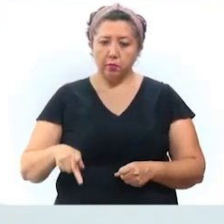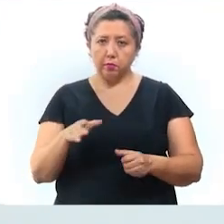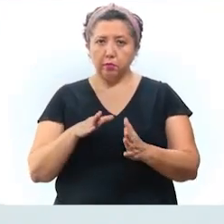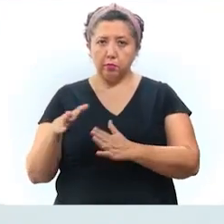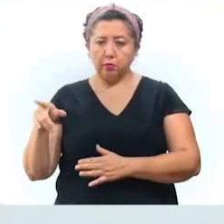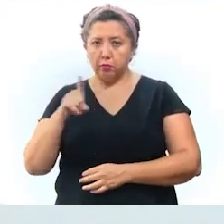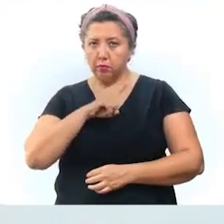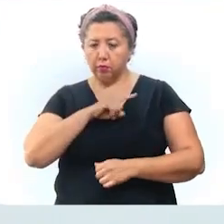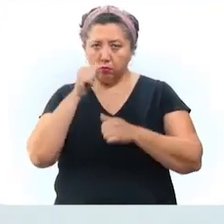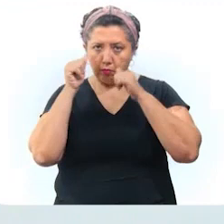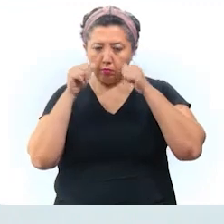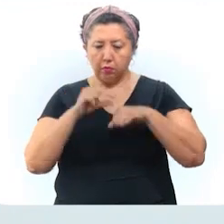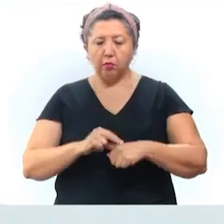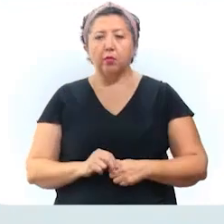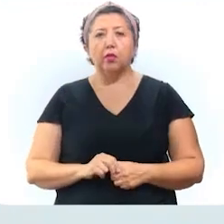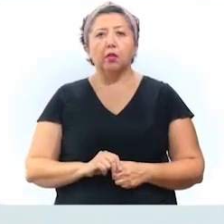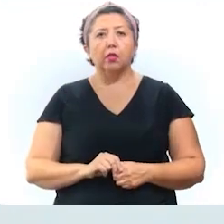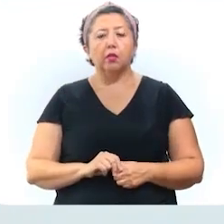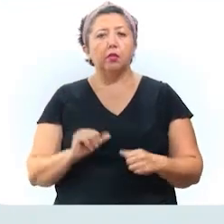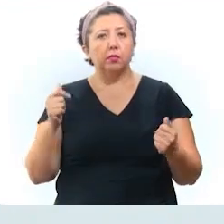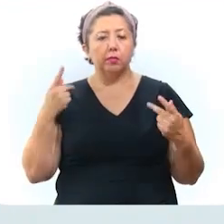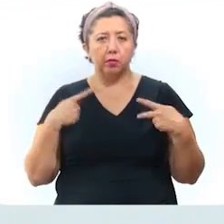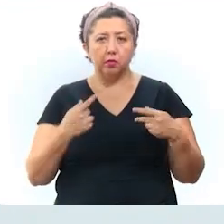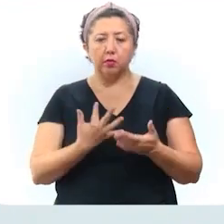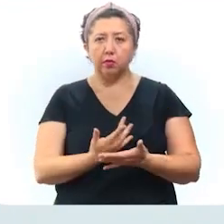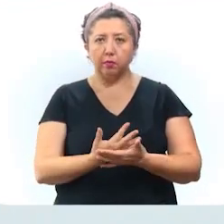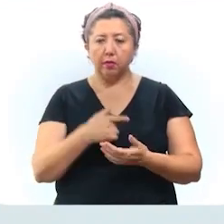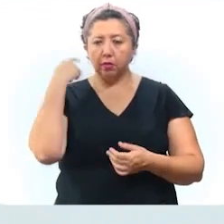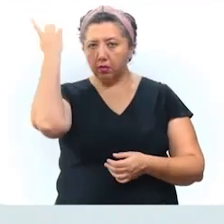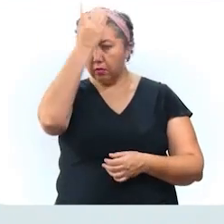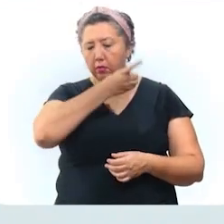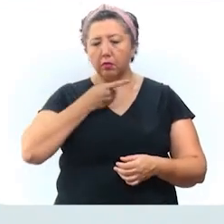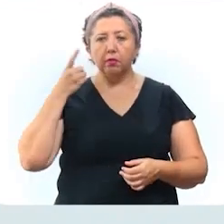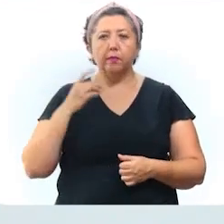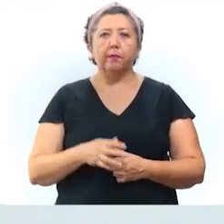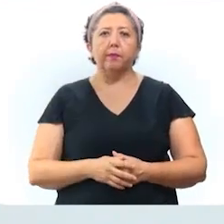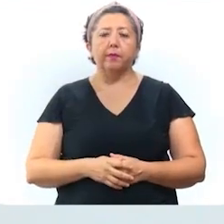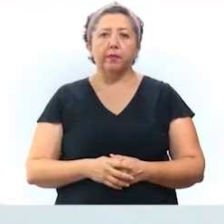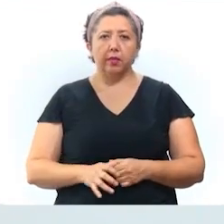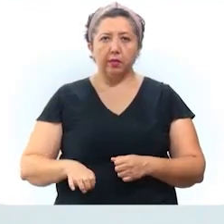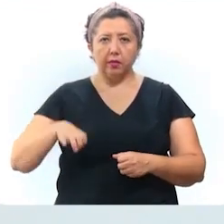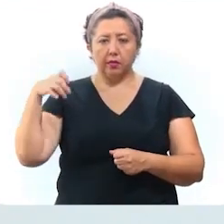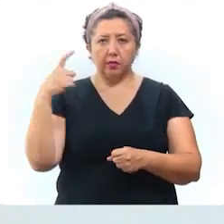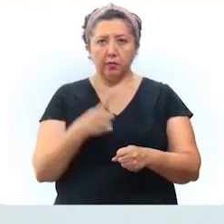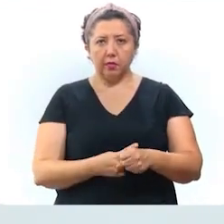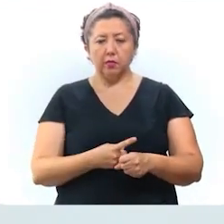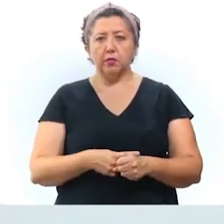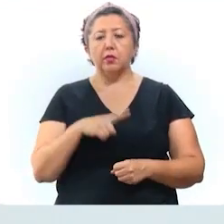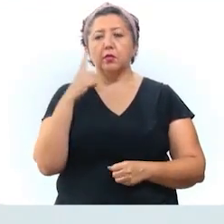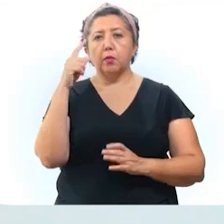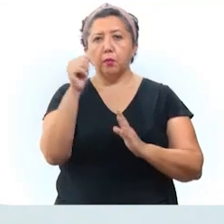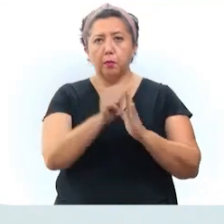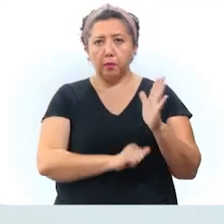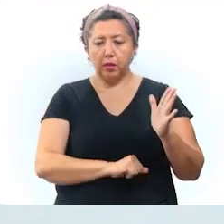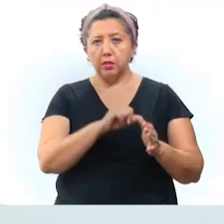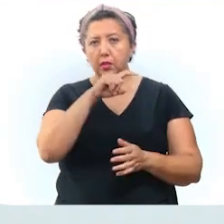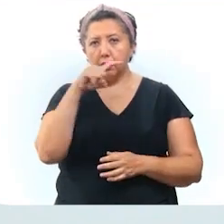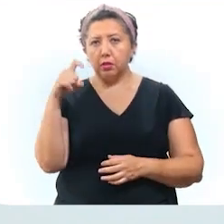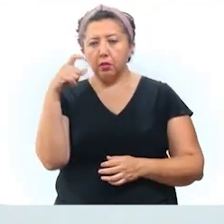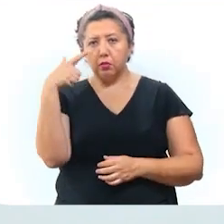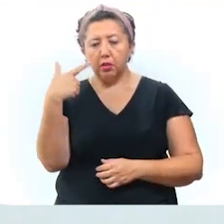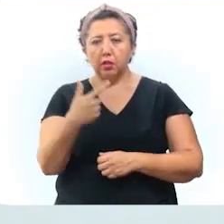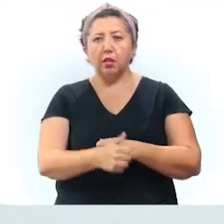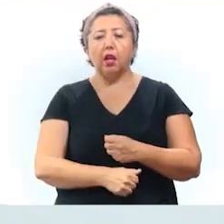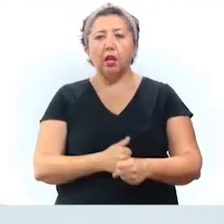hospitales públicos y en aislamiento total. Hay otros pacientes a la espera de diagnóstico. El rango de edad de los casos es de 1 mes